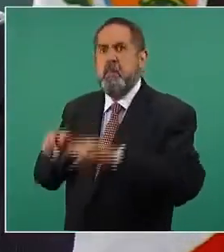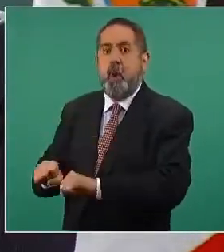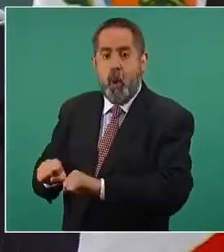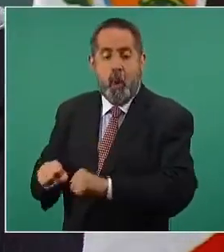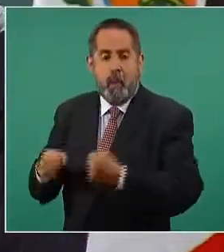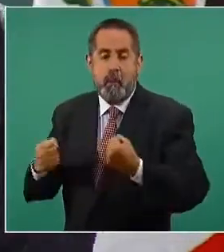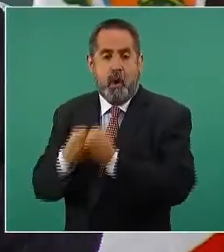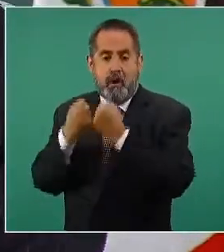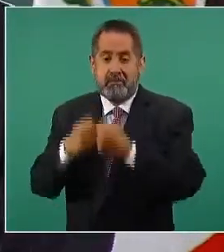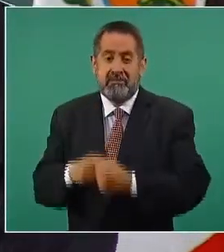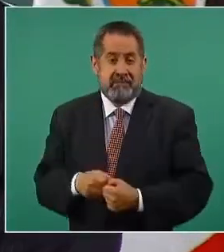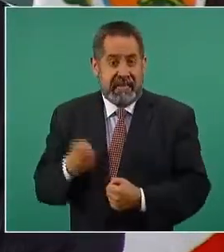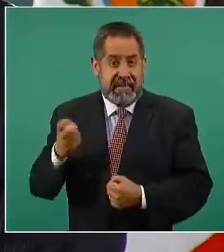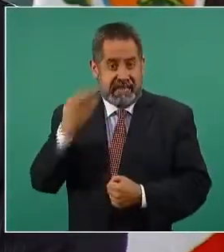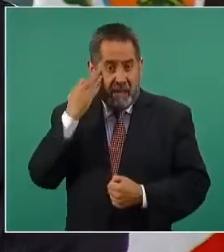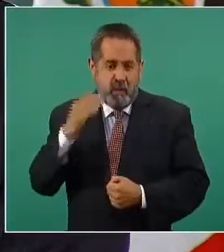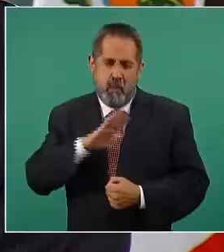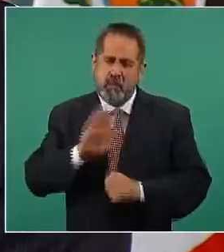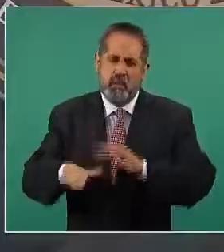Muchos muertos.